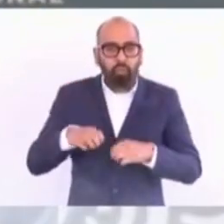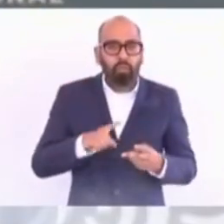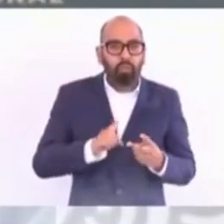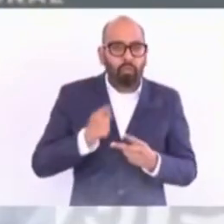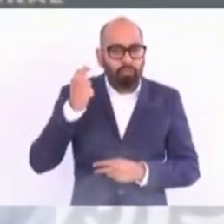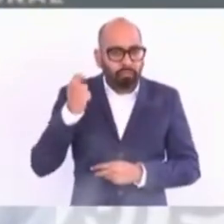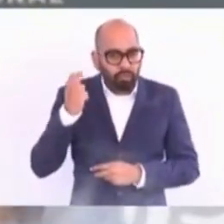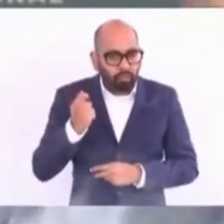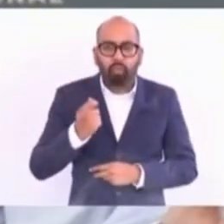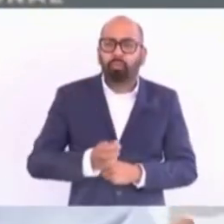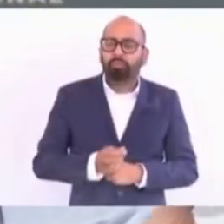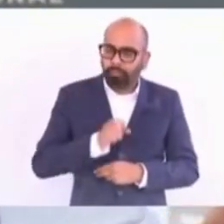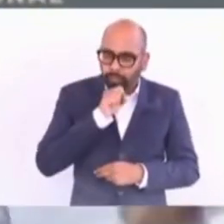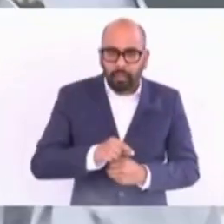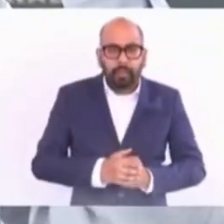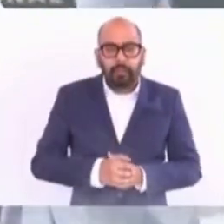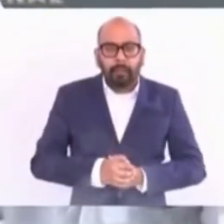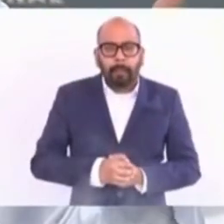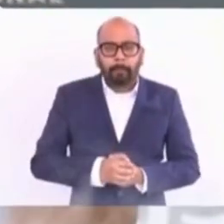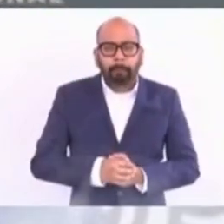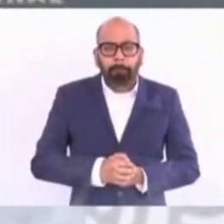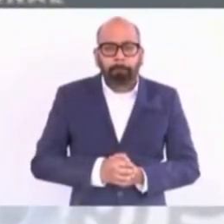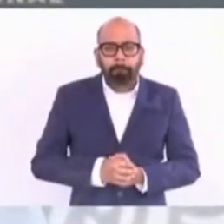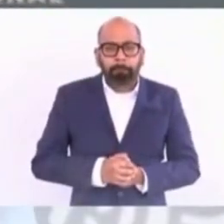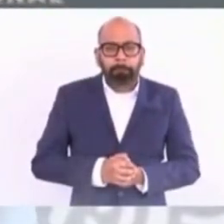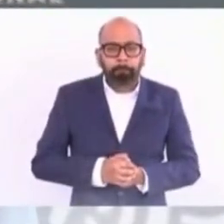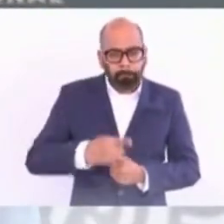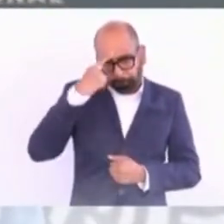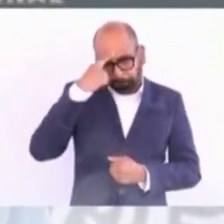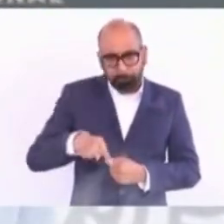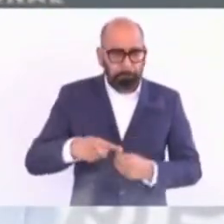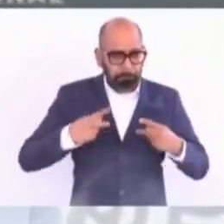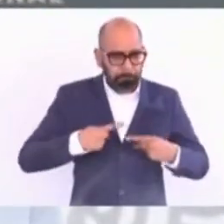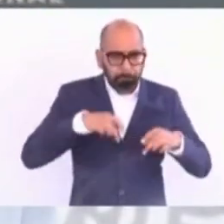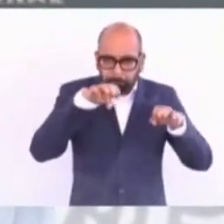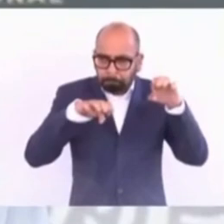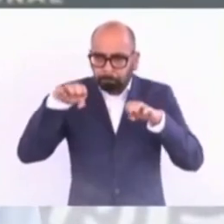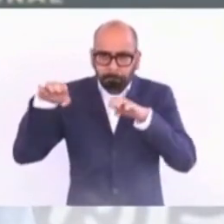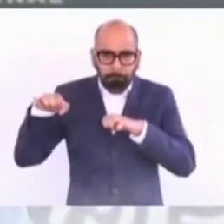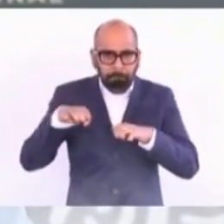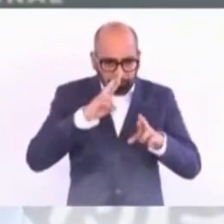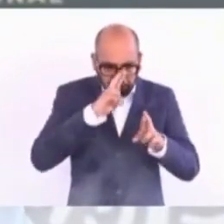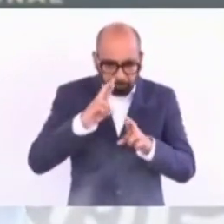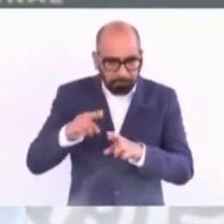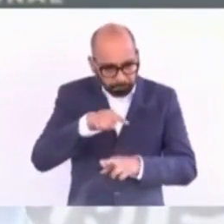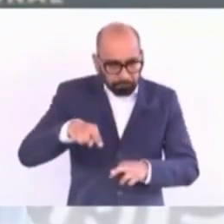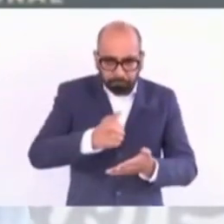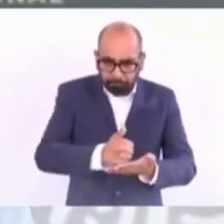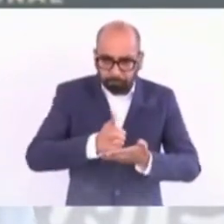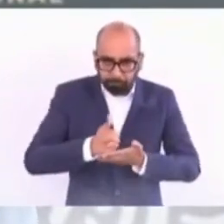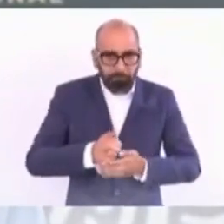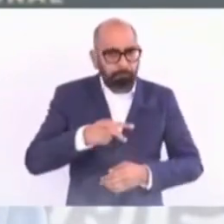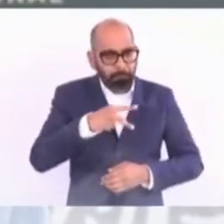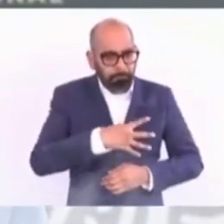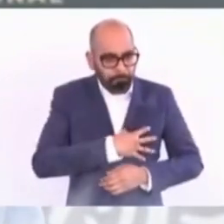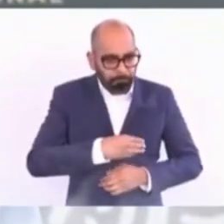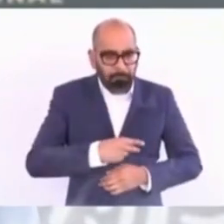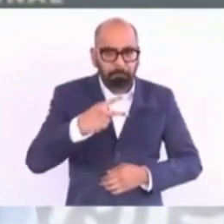pensión, para que los ancianos respetables nos ayuden con sus